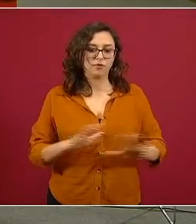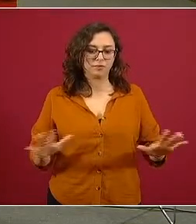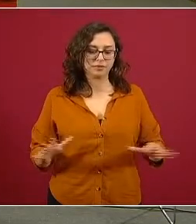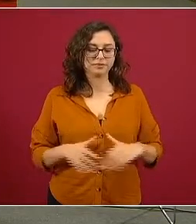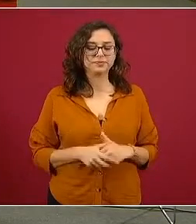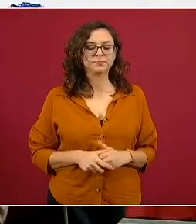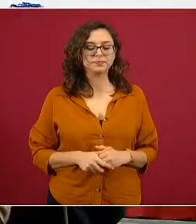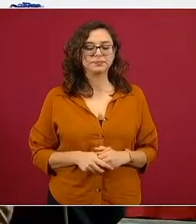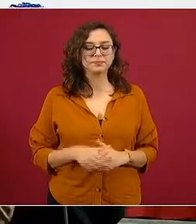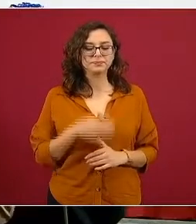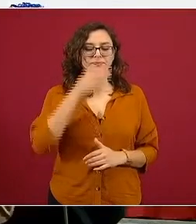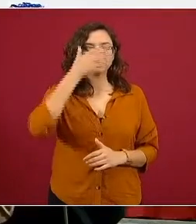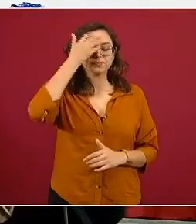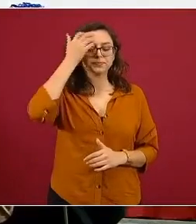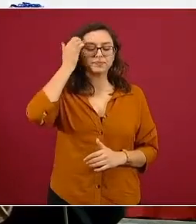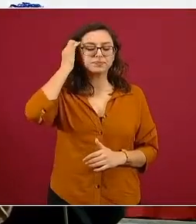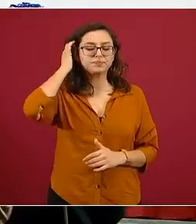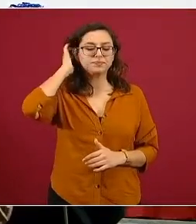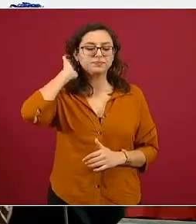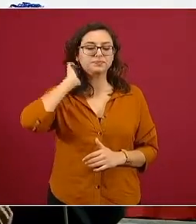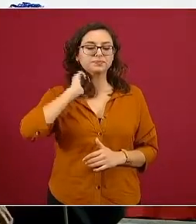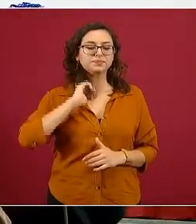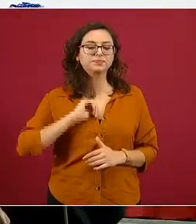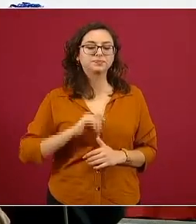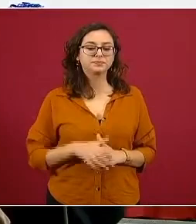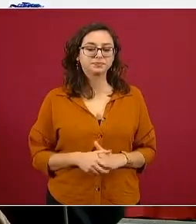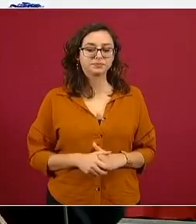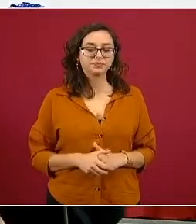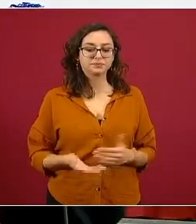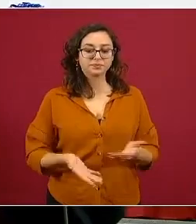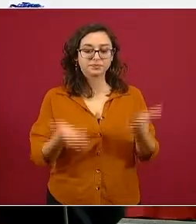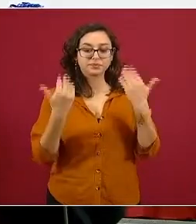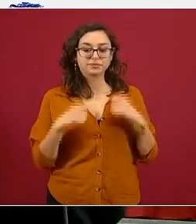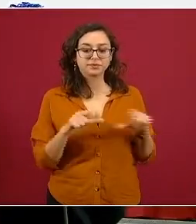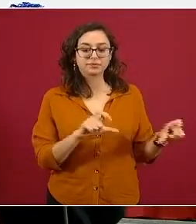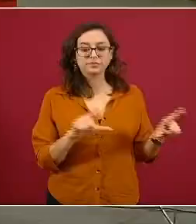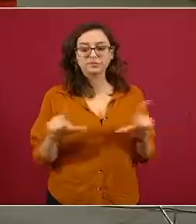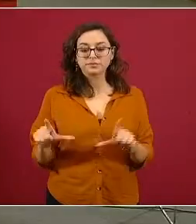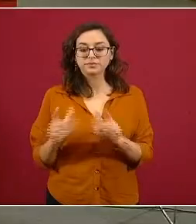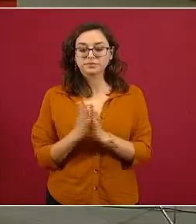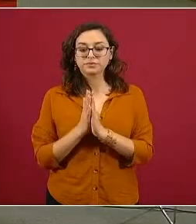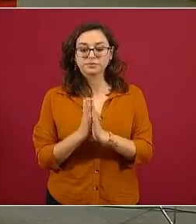Fin de 2020. Siguiente, por favor.